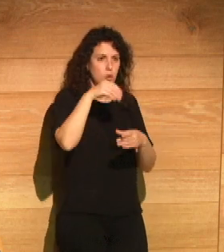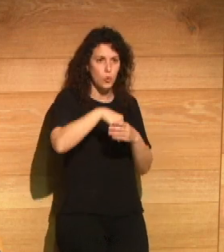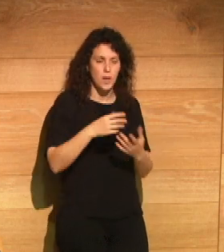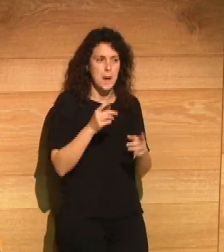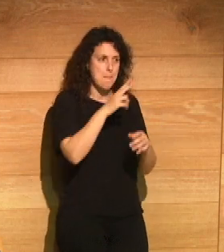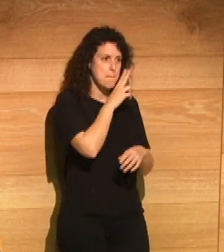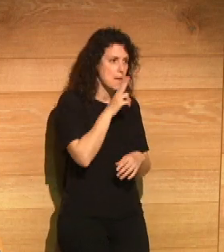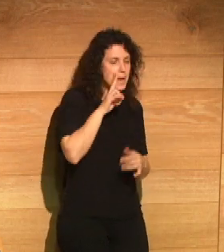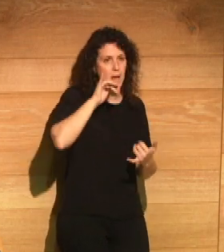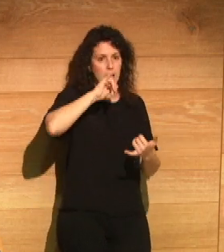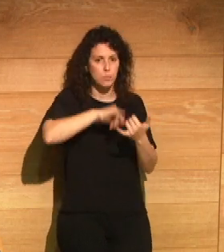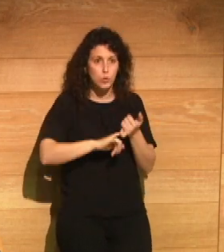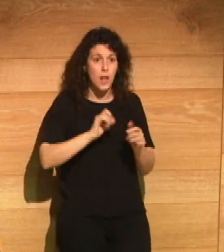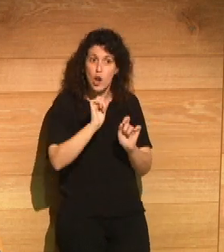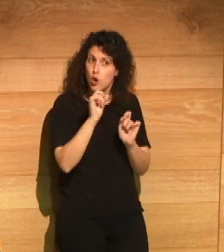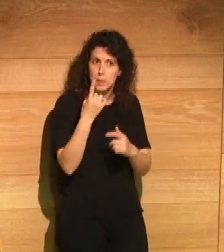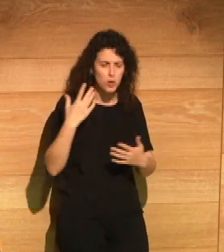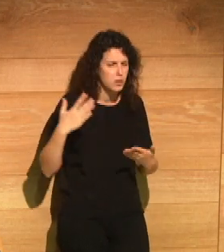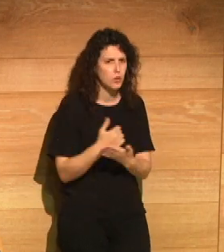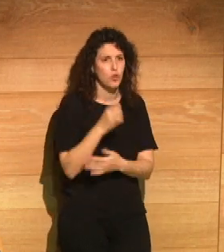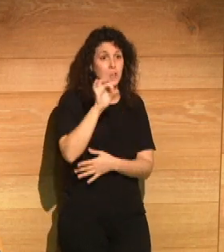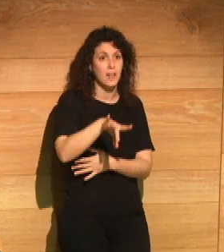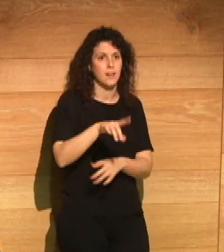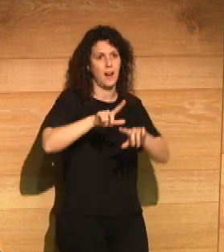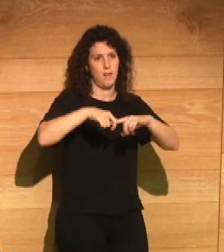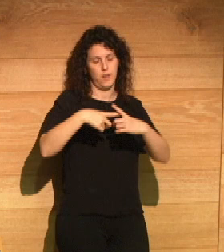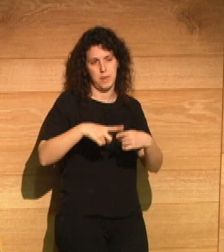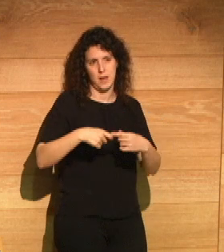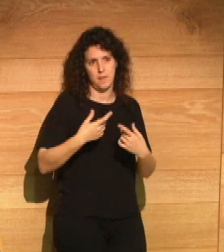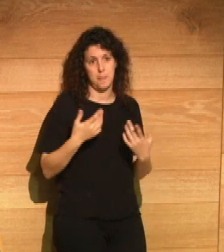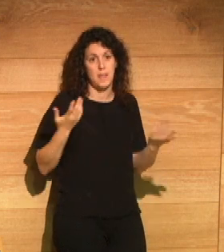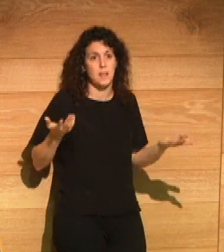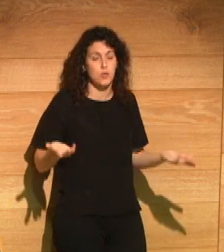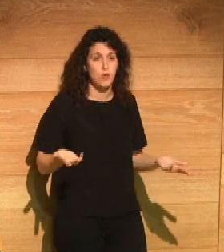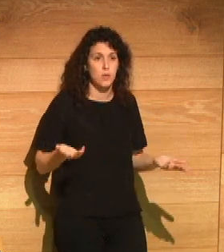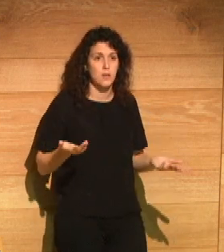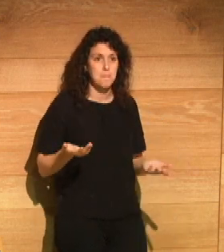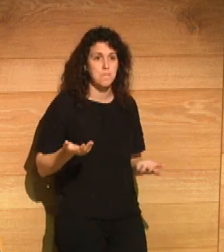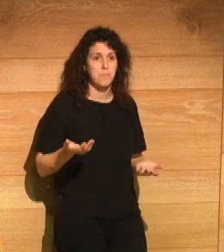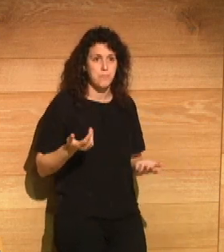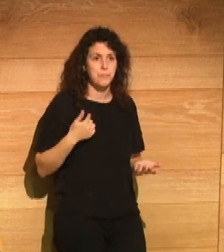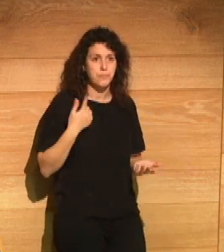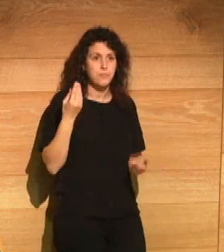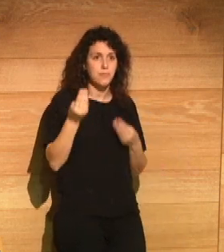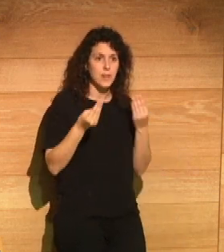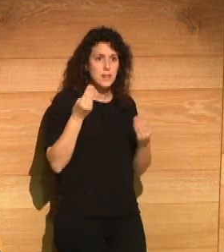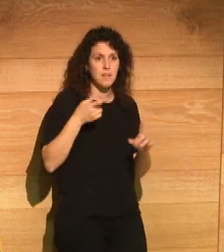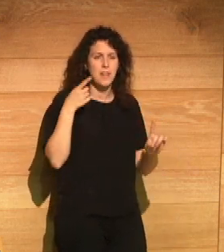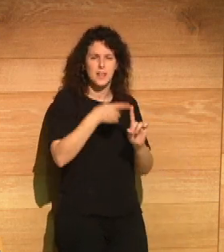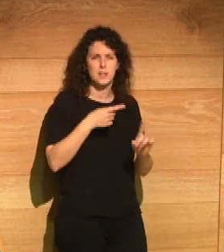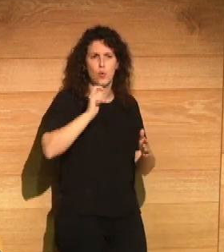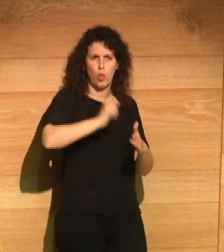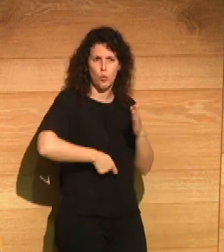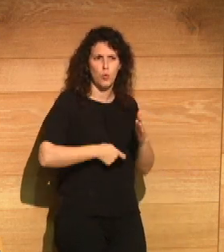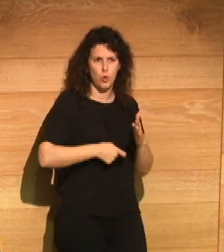esposas y lo primero era su familia. Y entonces, pues me empezó a parecer que era un destino muy duro y que lo habían